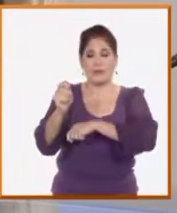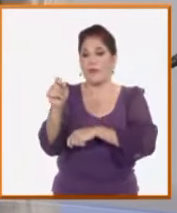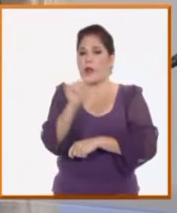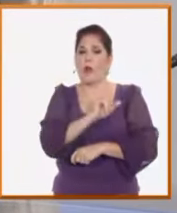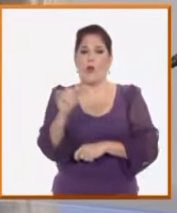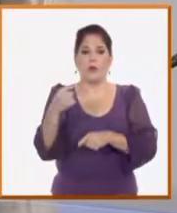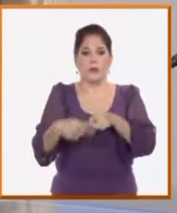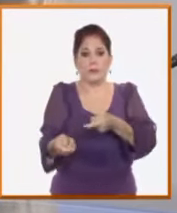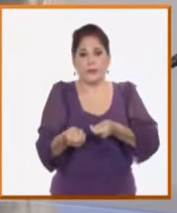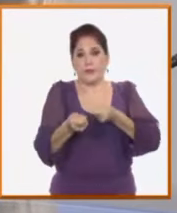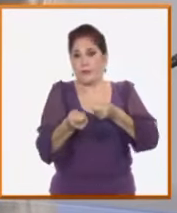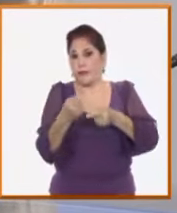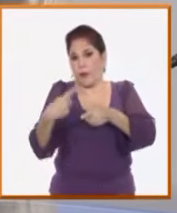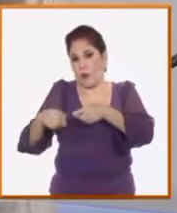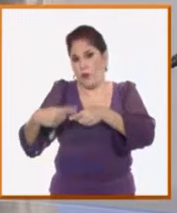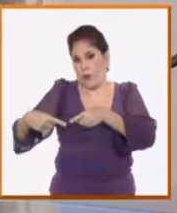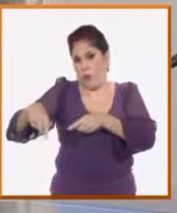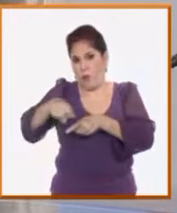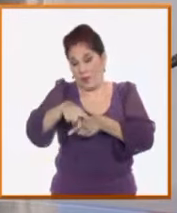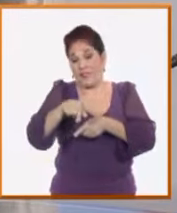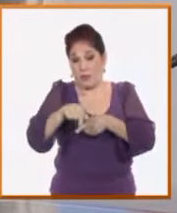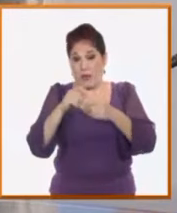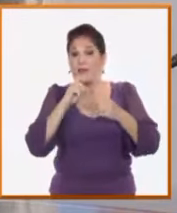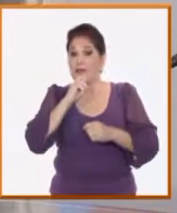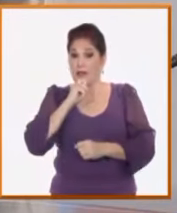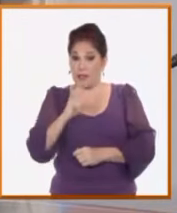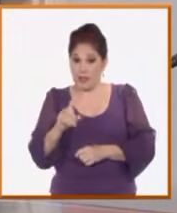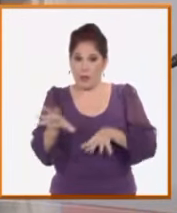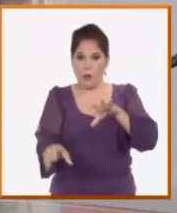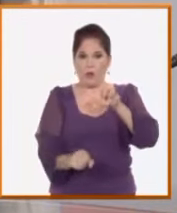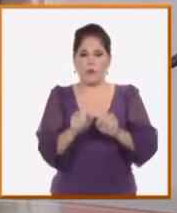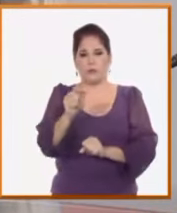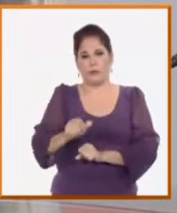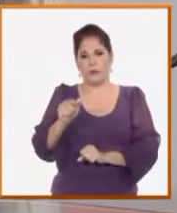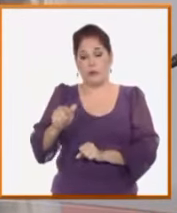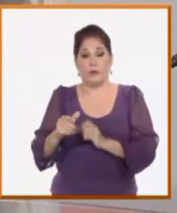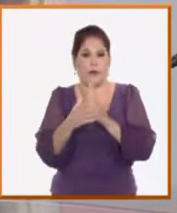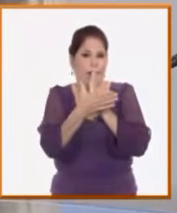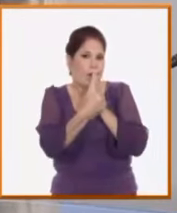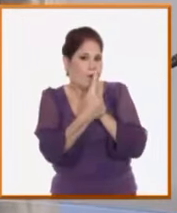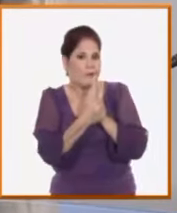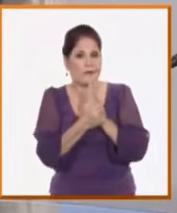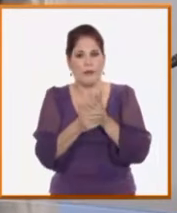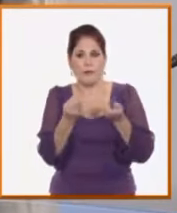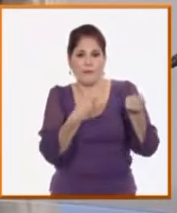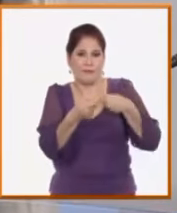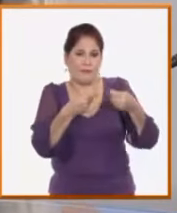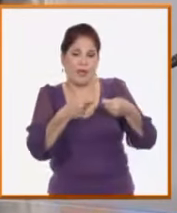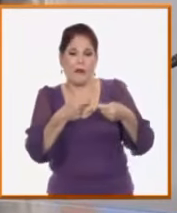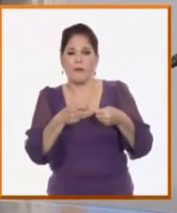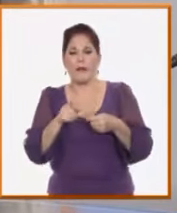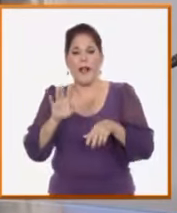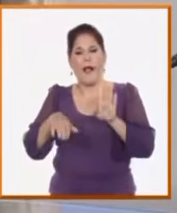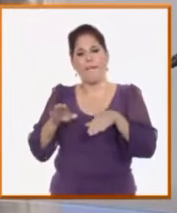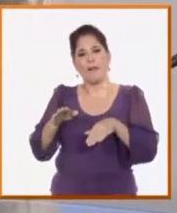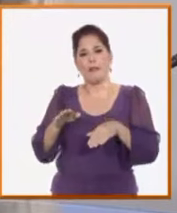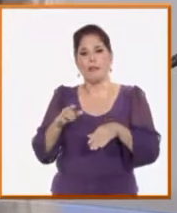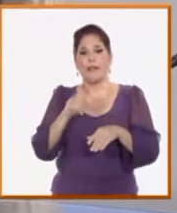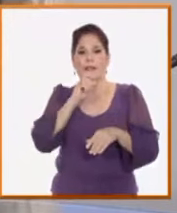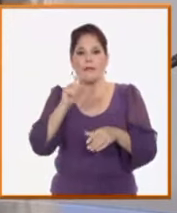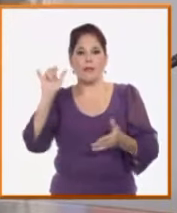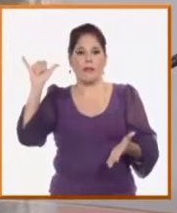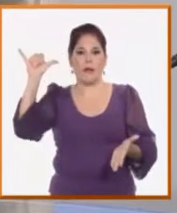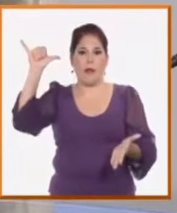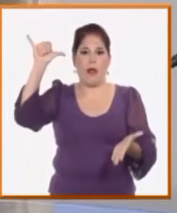minerales todo lo cual hace un escenario mucho más complejo y a la vez inciden el desarrollo de pistas de aterrizaje para